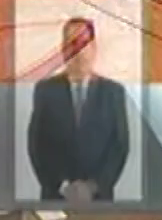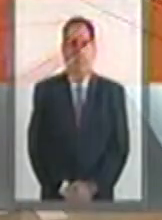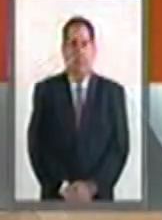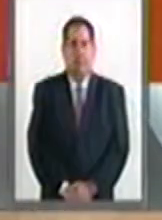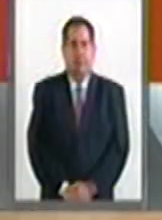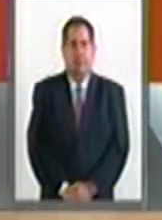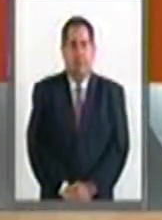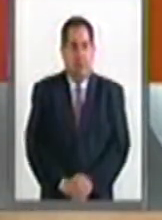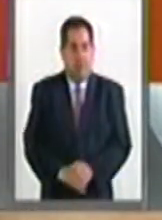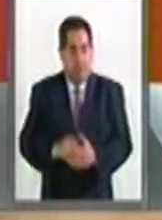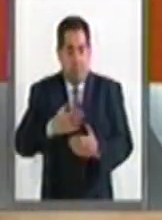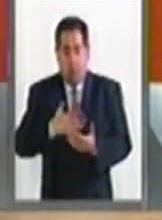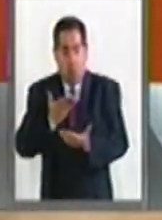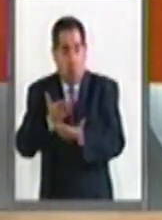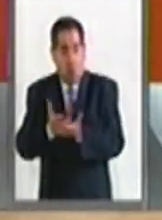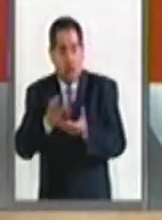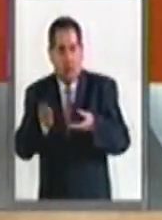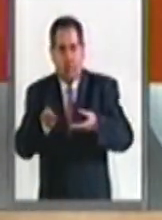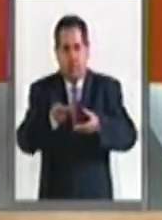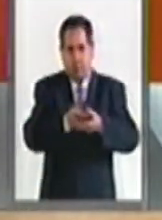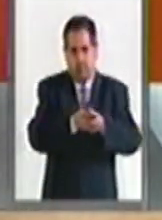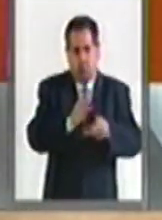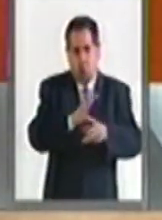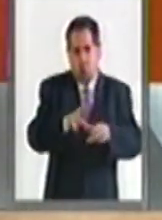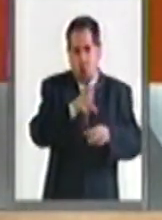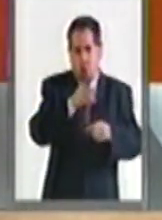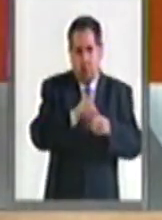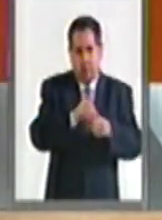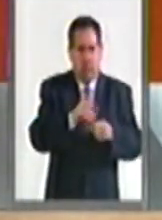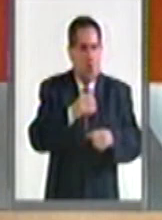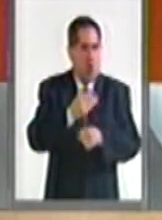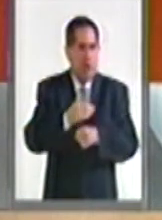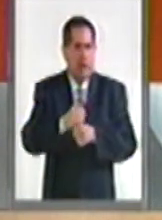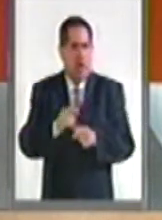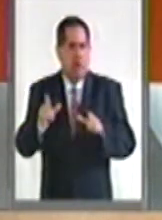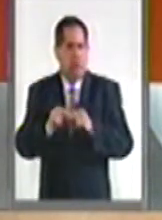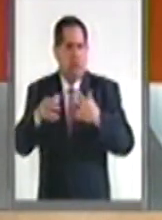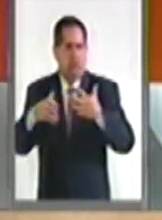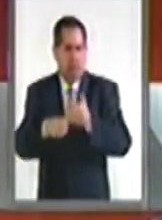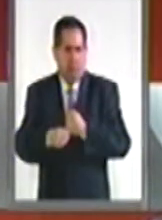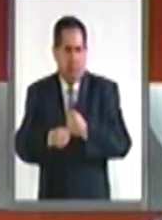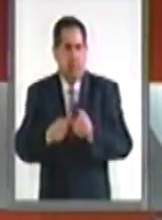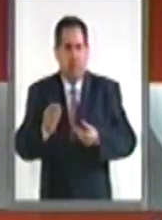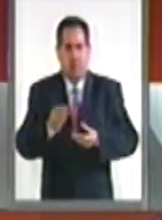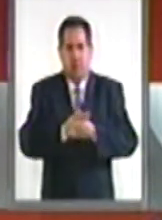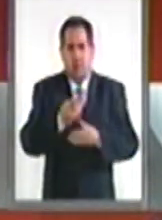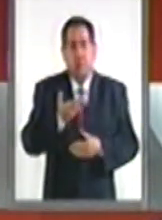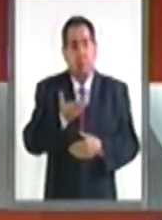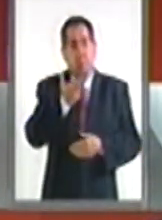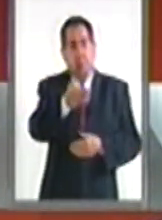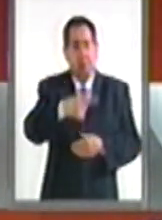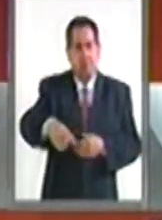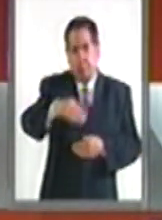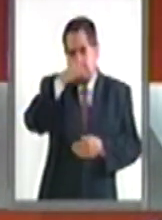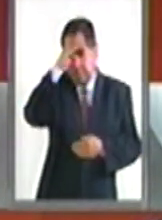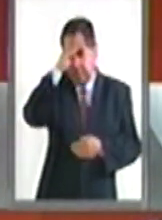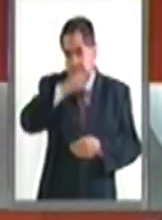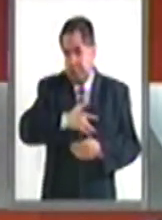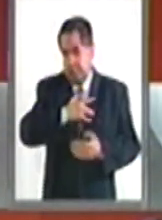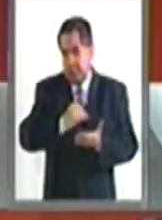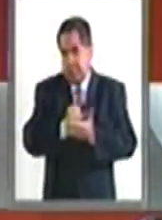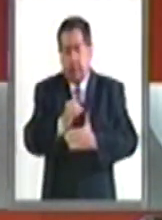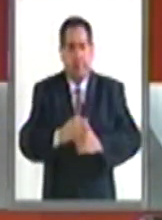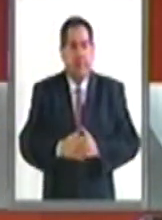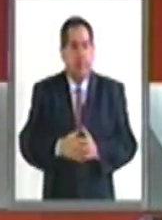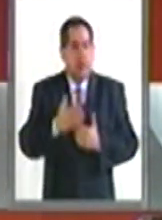la totalidad de mi propuesta, que leeré en un extracto mínimo, y pongo a su consideración lo siguiente.